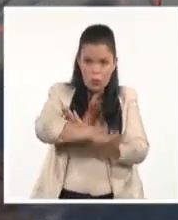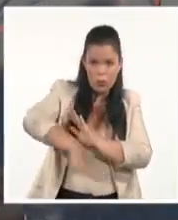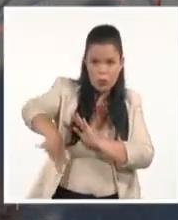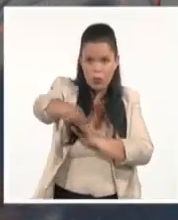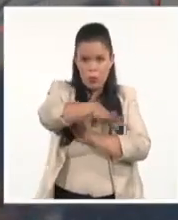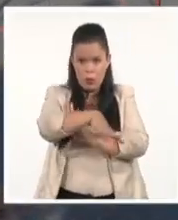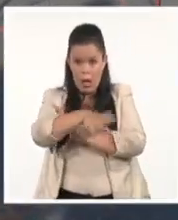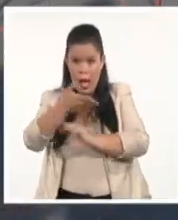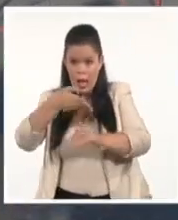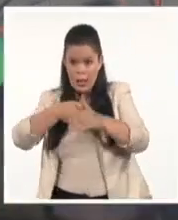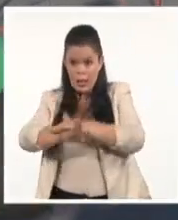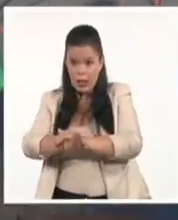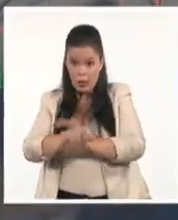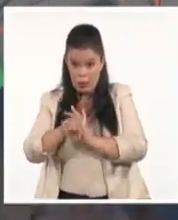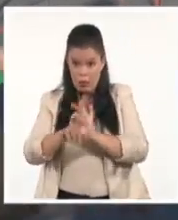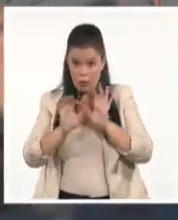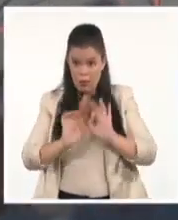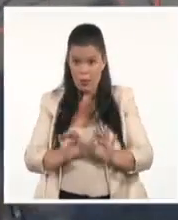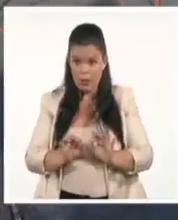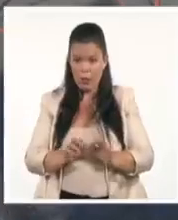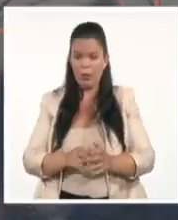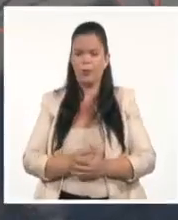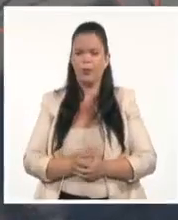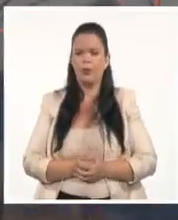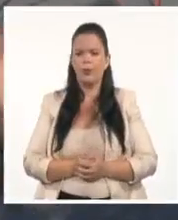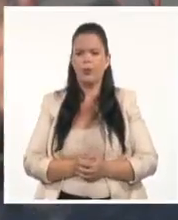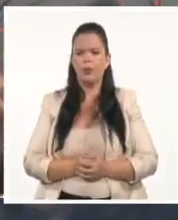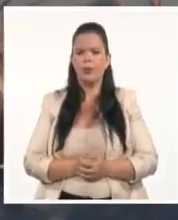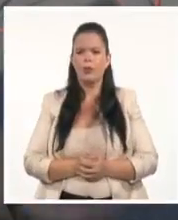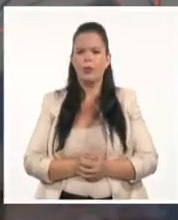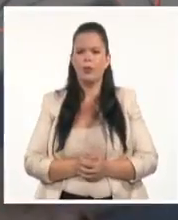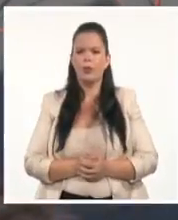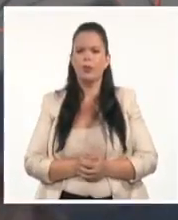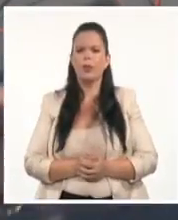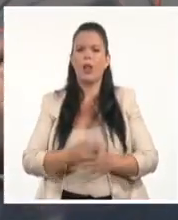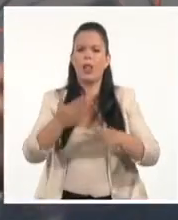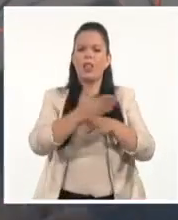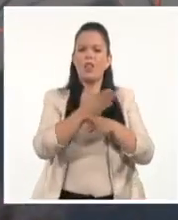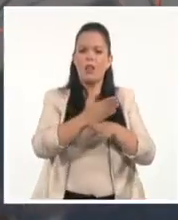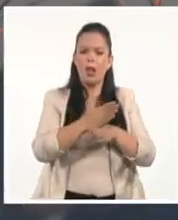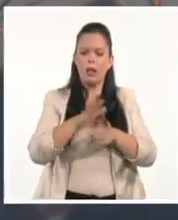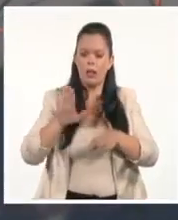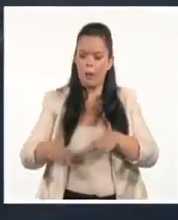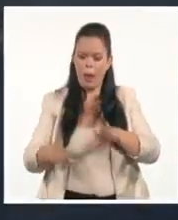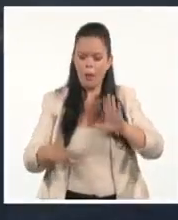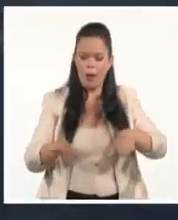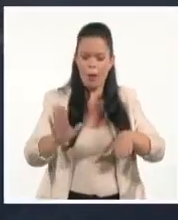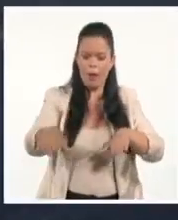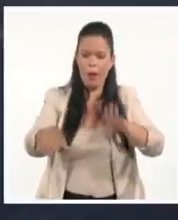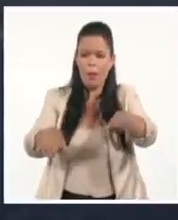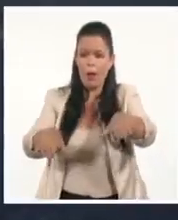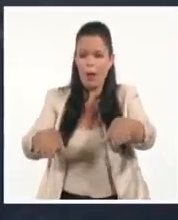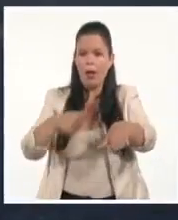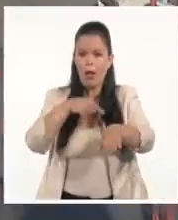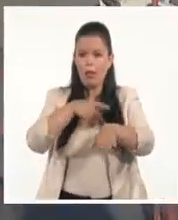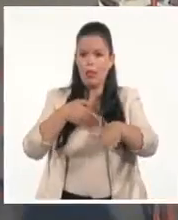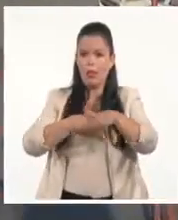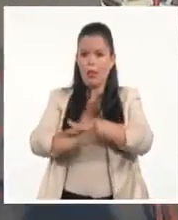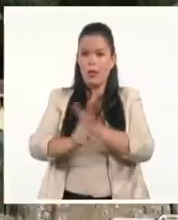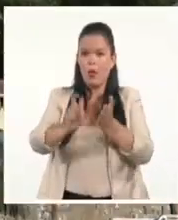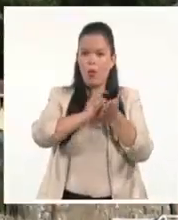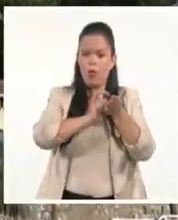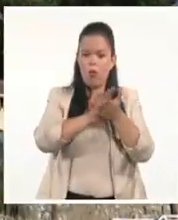se va a tener la posibilidad de esta sustancia, va a haber varios puntos donde vamos a tener acceso a ello. Y